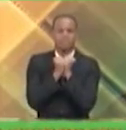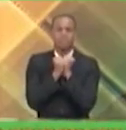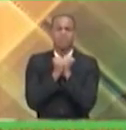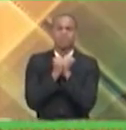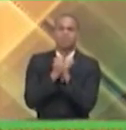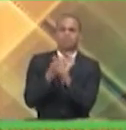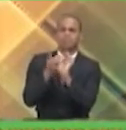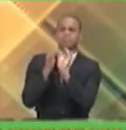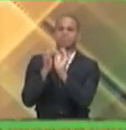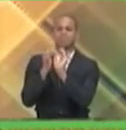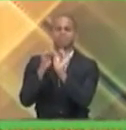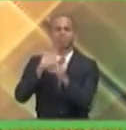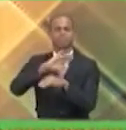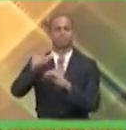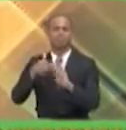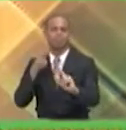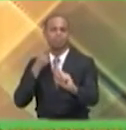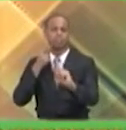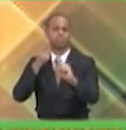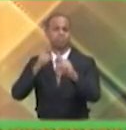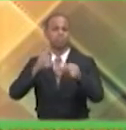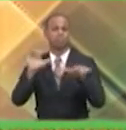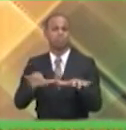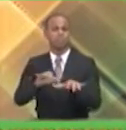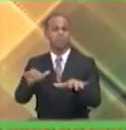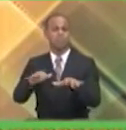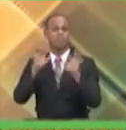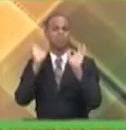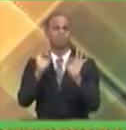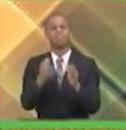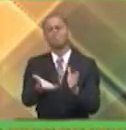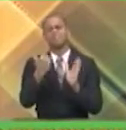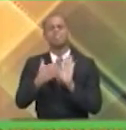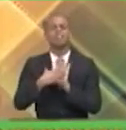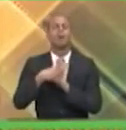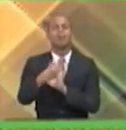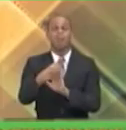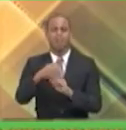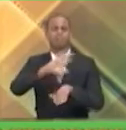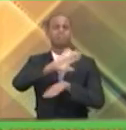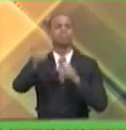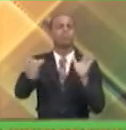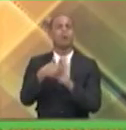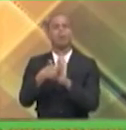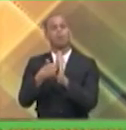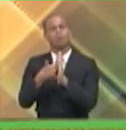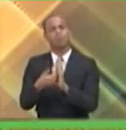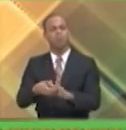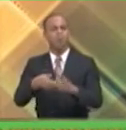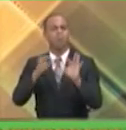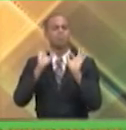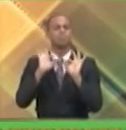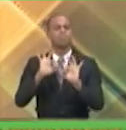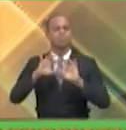todo obra para bien, repítanlo conmigo,